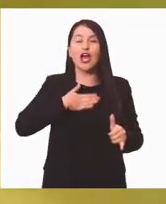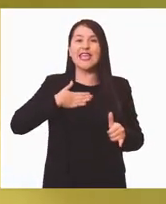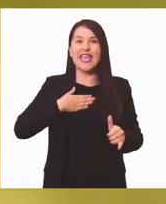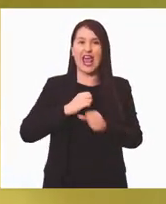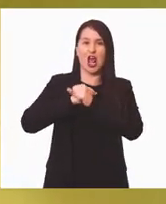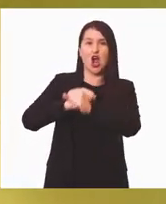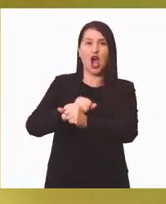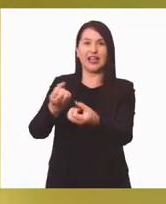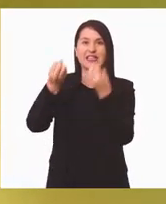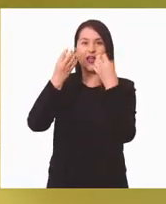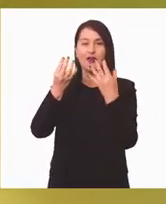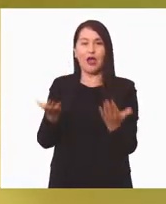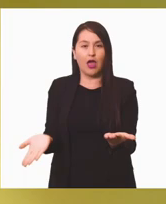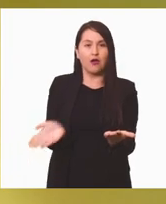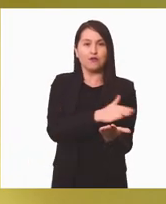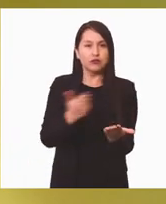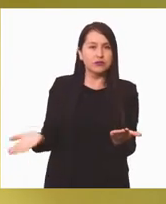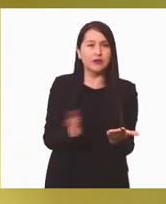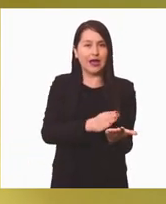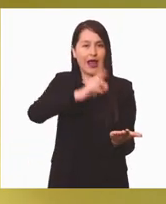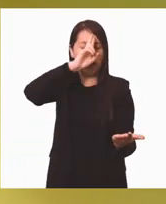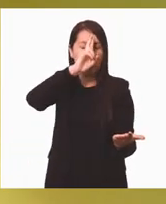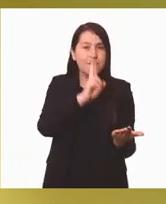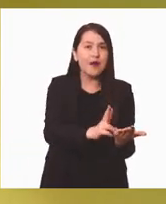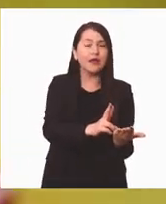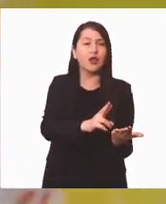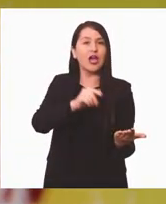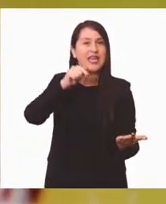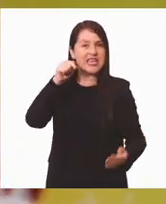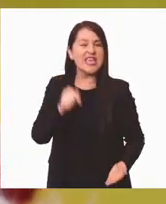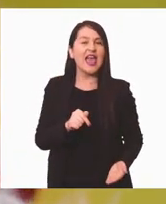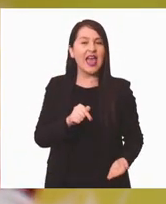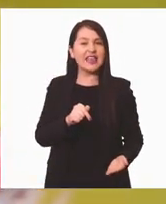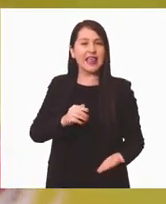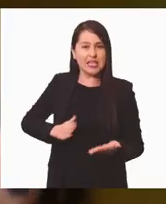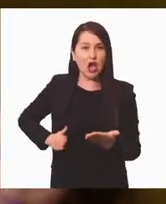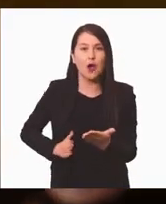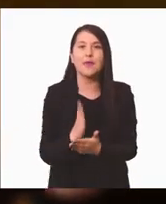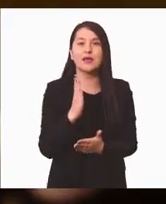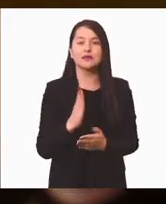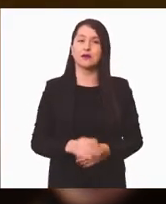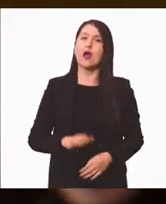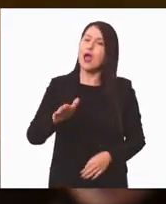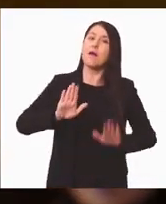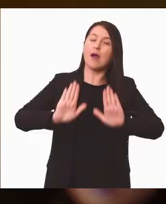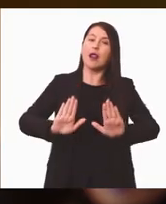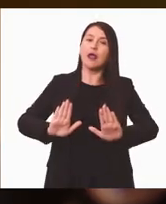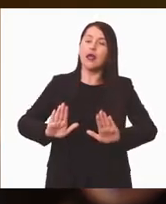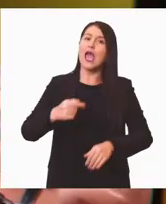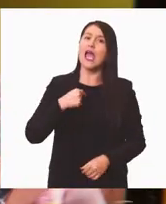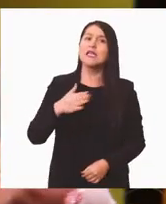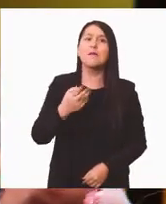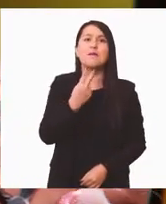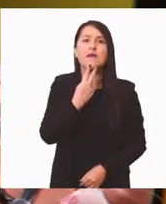las enseñanzas del sagrado libro sagrado. Y este es el comienzo. ¡Hey! ¡Momento! ¡Ese es mi